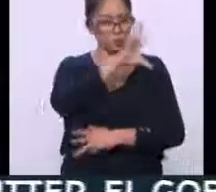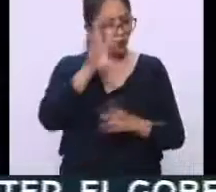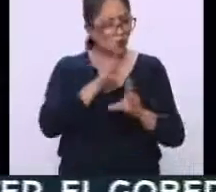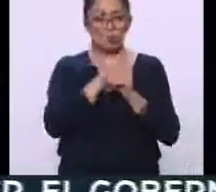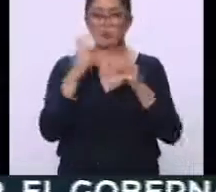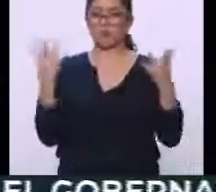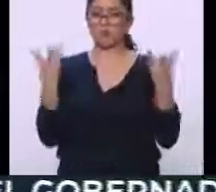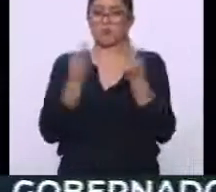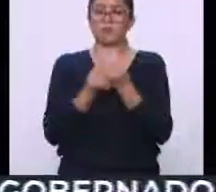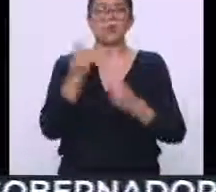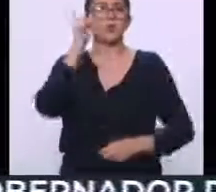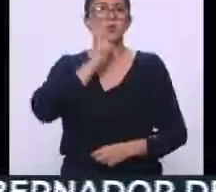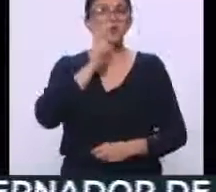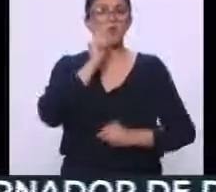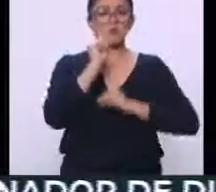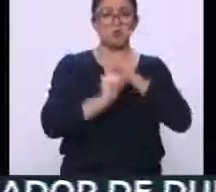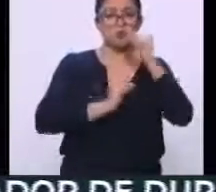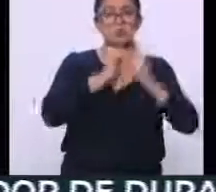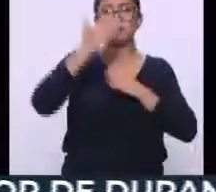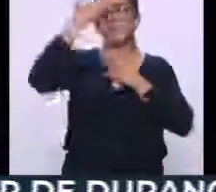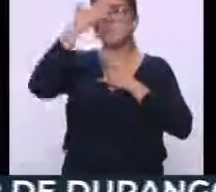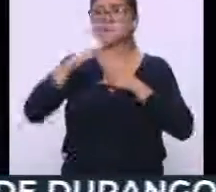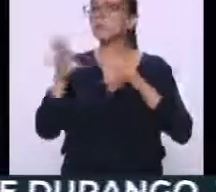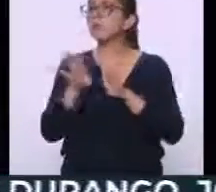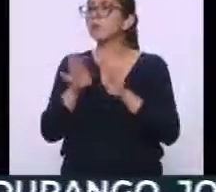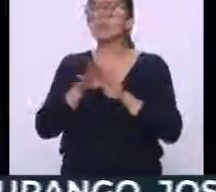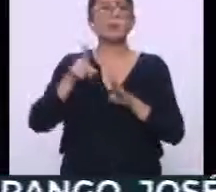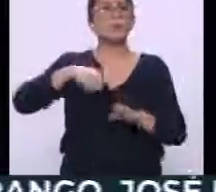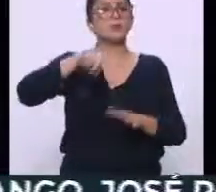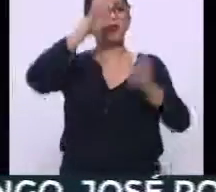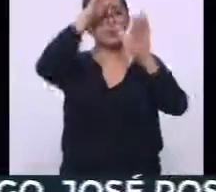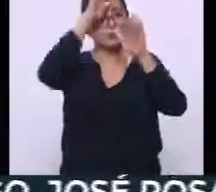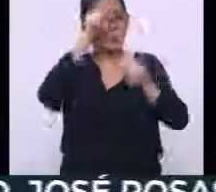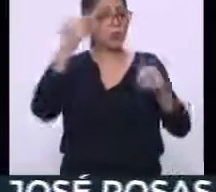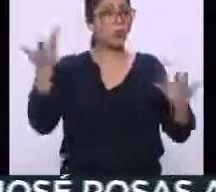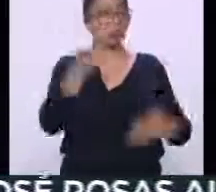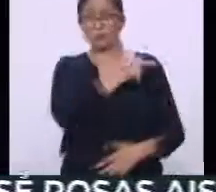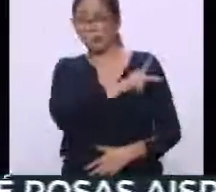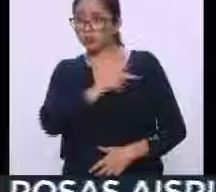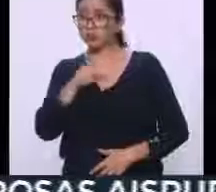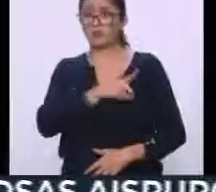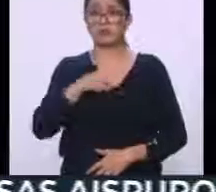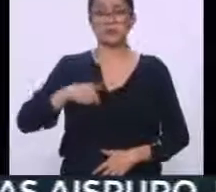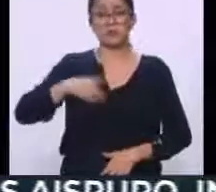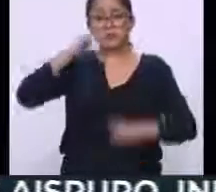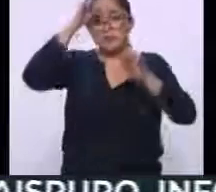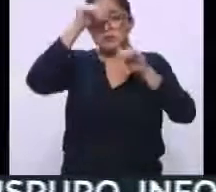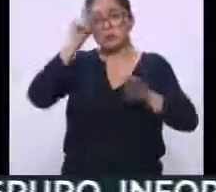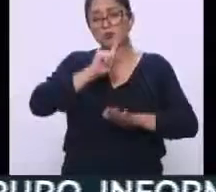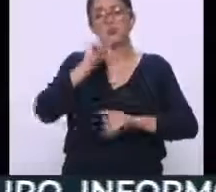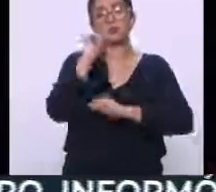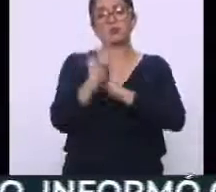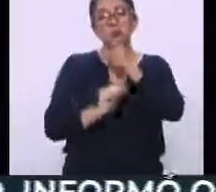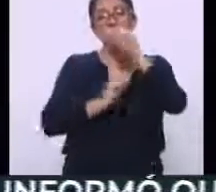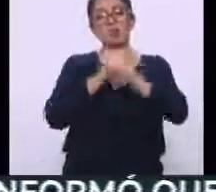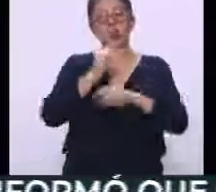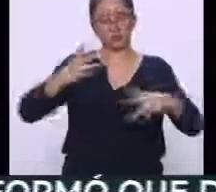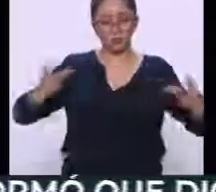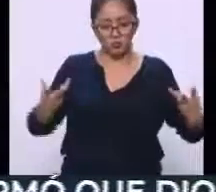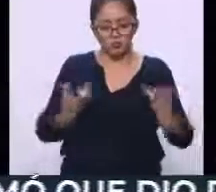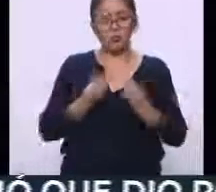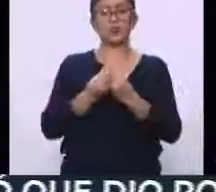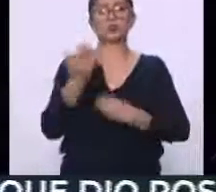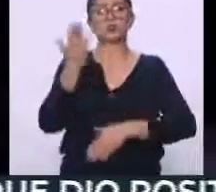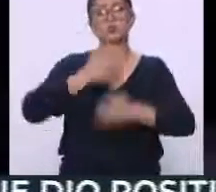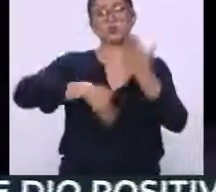las mujeres llegar a acuerdos y llegar a consensos. No tenemos que estar de acuerdo en todo, pero sí es importante que construyamos juntas